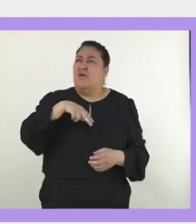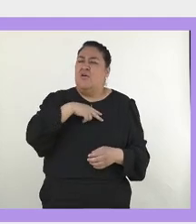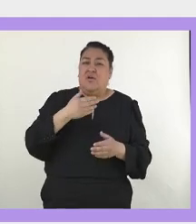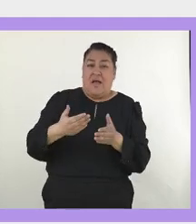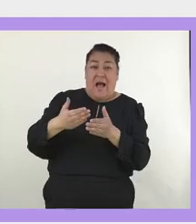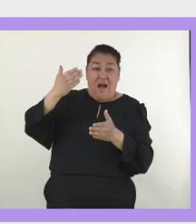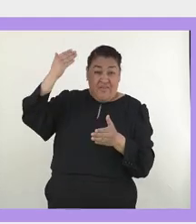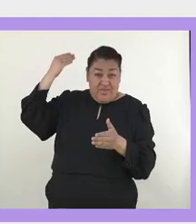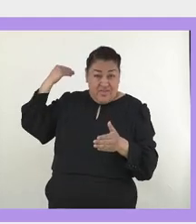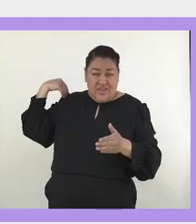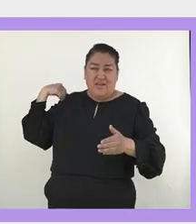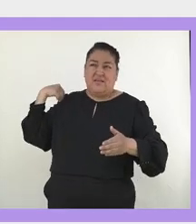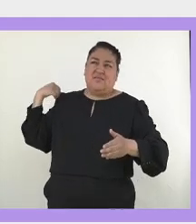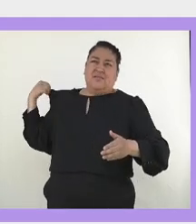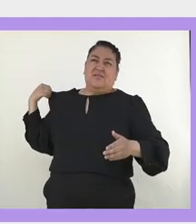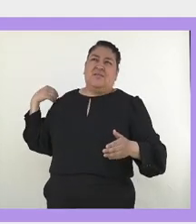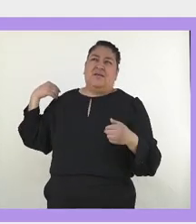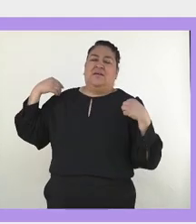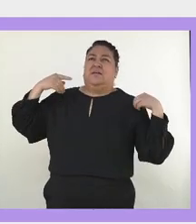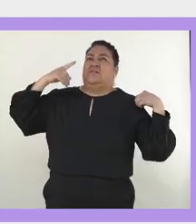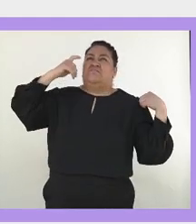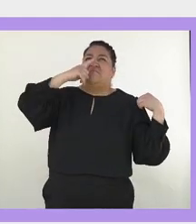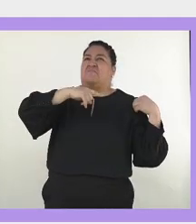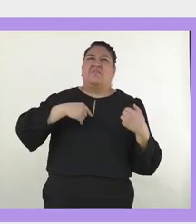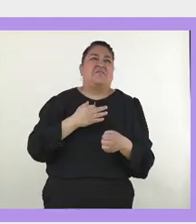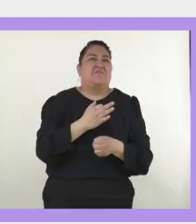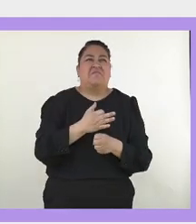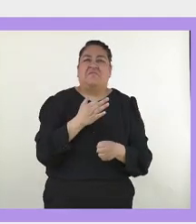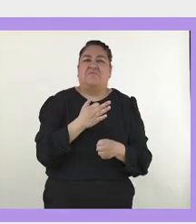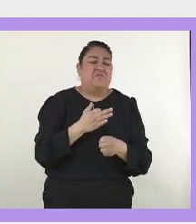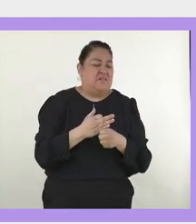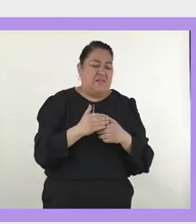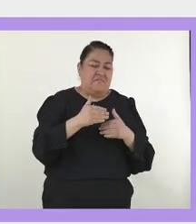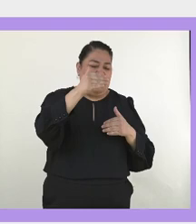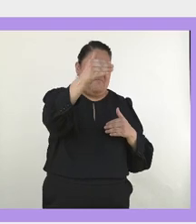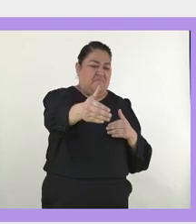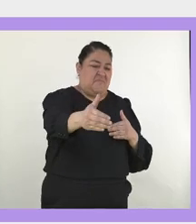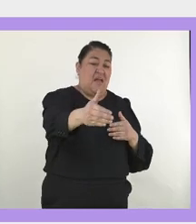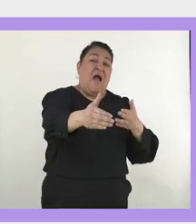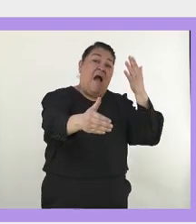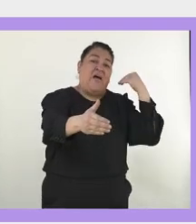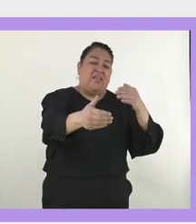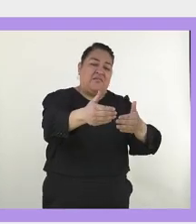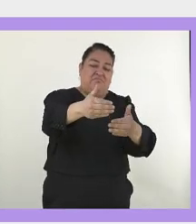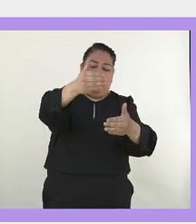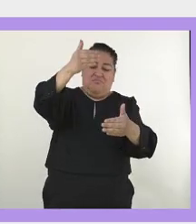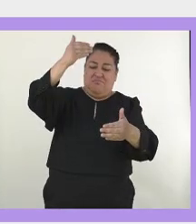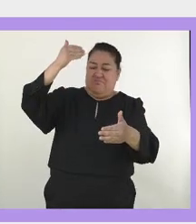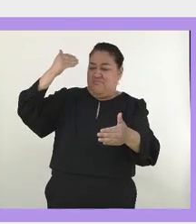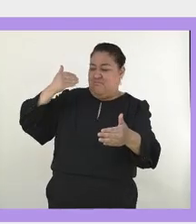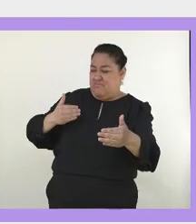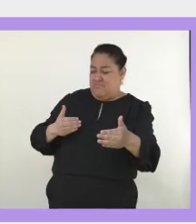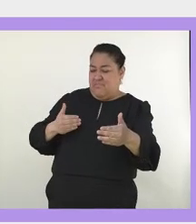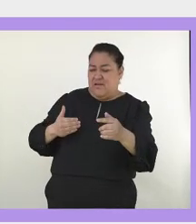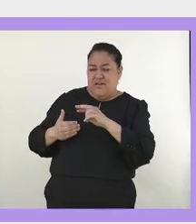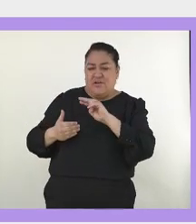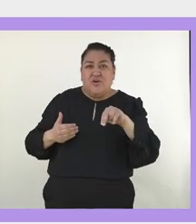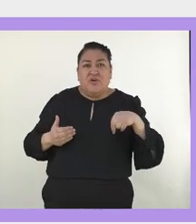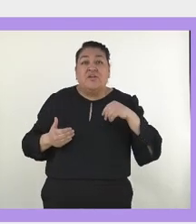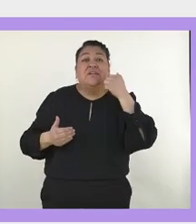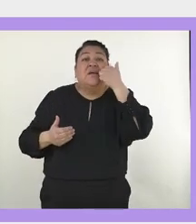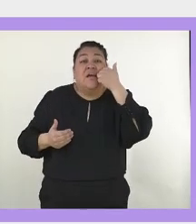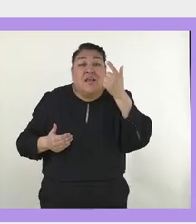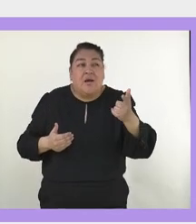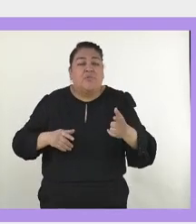mucho más lejano a lo que pudiéramos estar hoy y justamente era eso queremos acercar a estas jugadoras